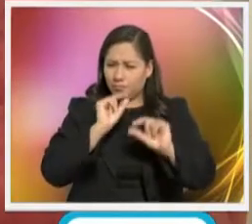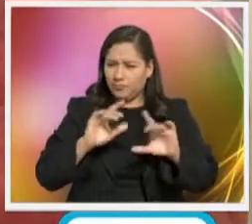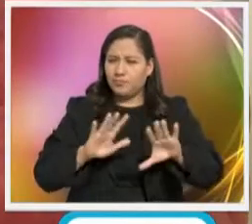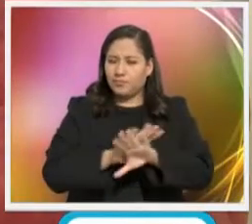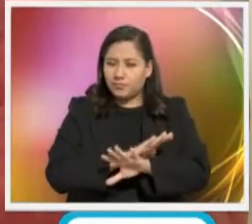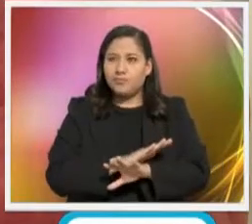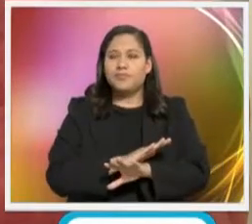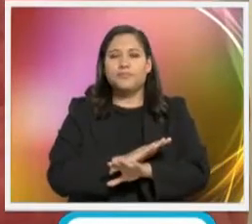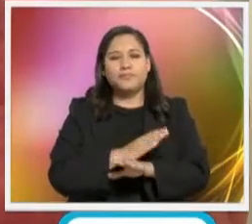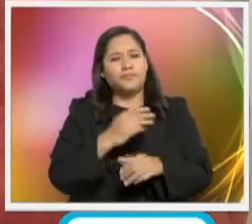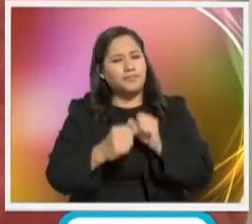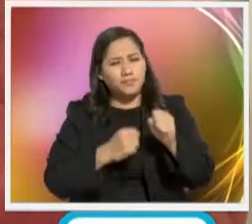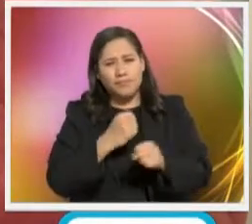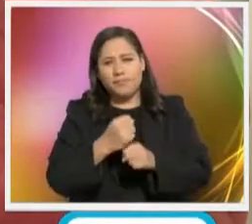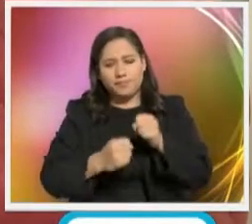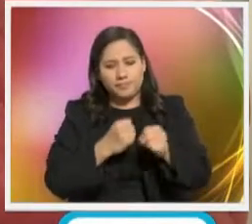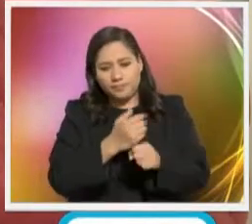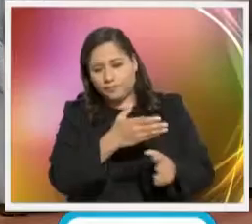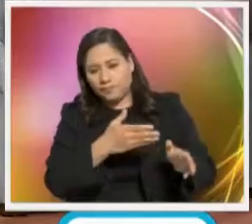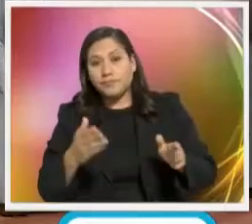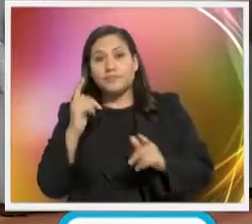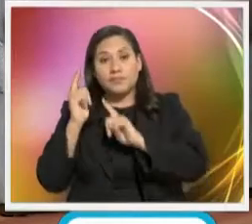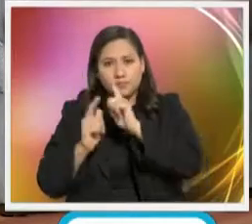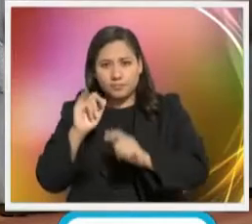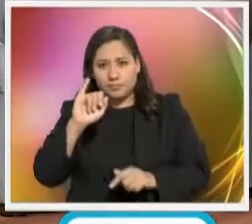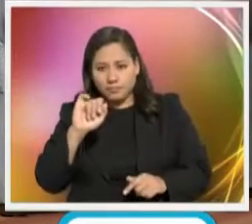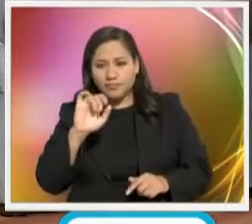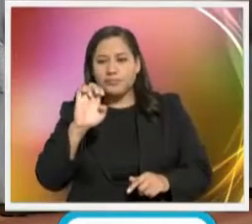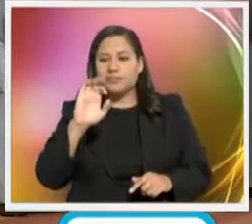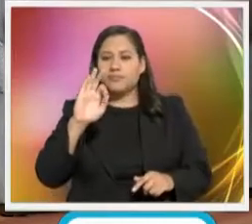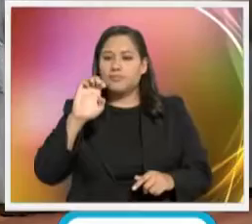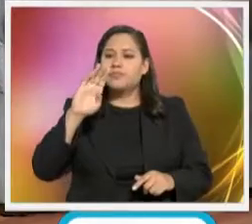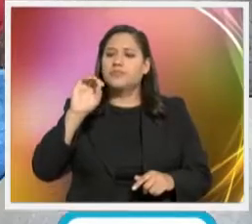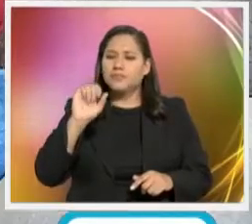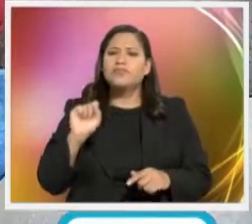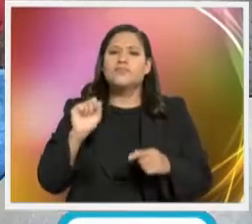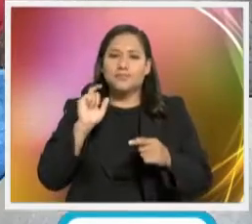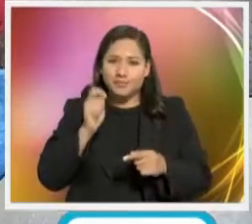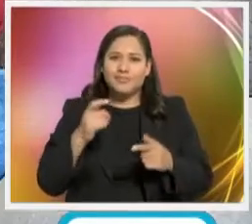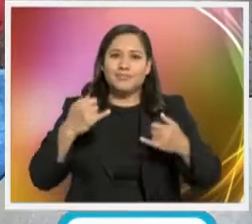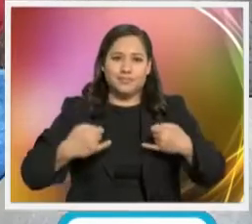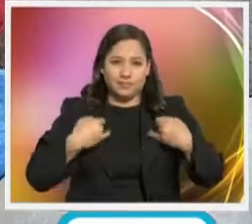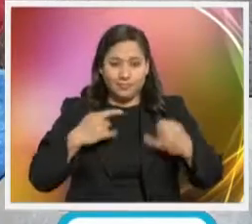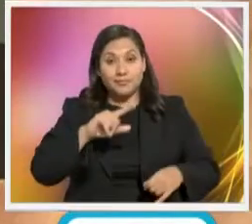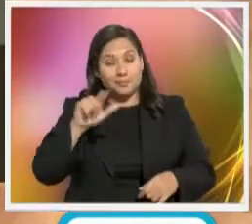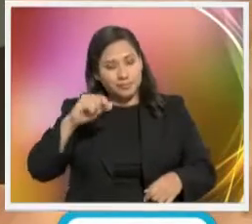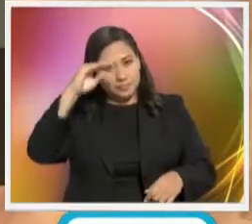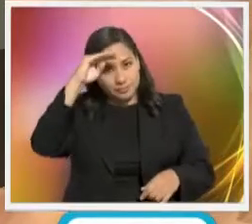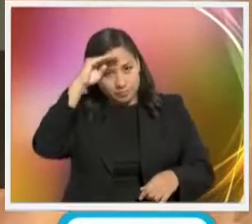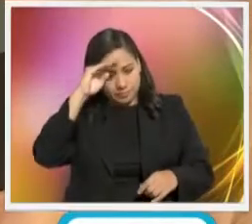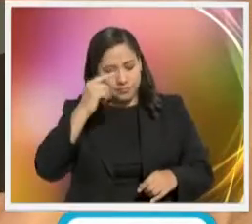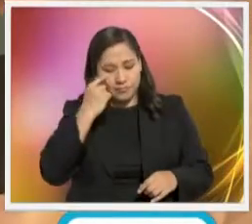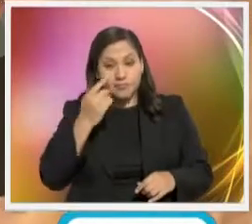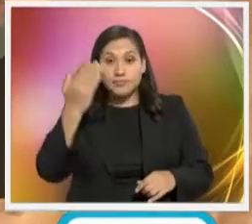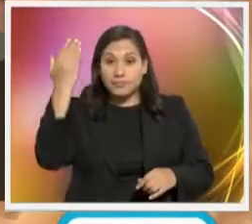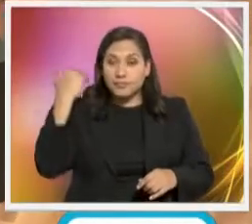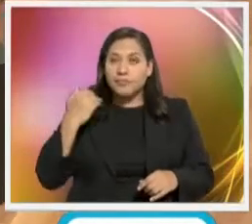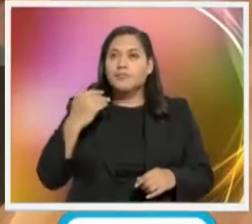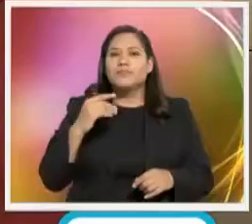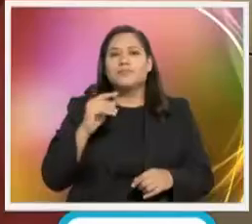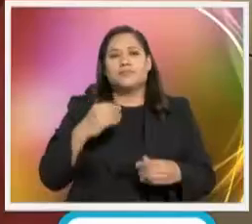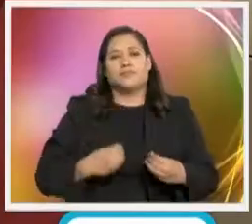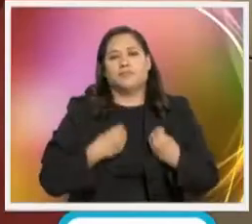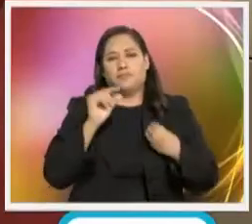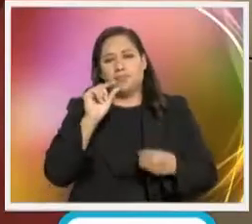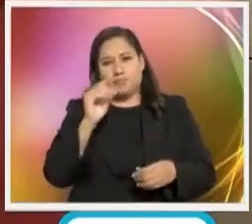de la historia. Los griegos sí hablaban de los efebos, de los jóvenes, pero después también pensemos una cosa, antes se vivía mucho